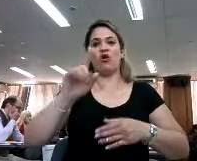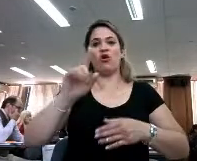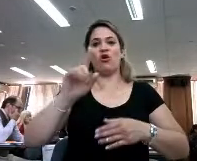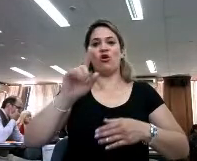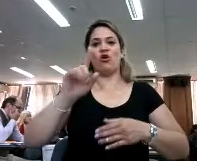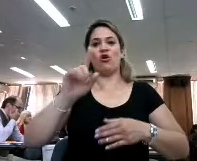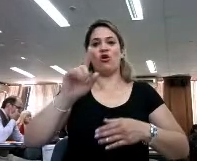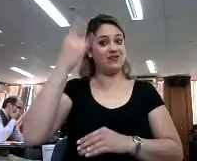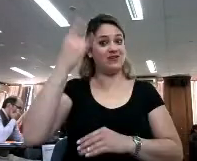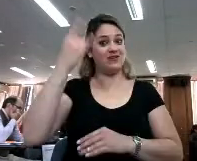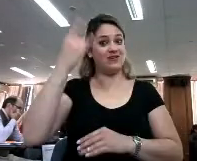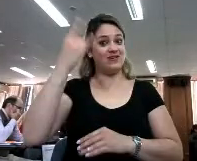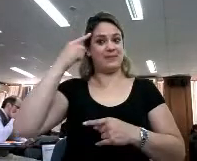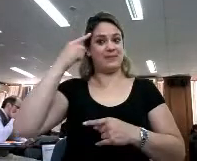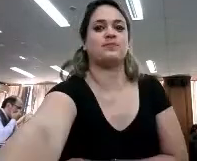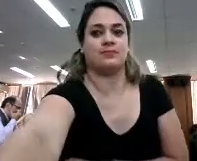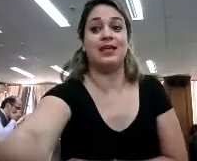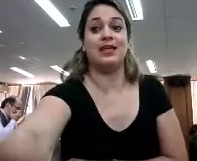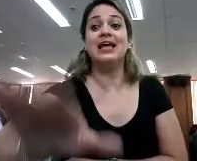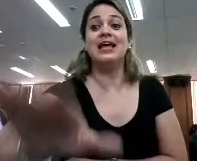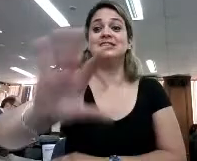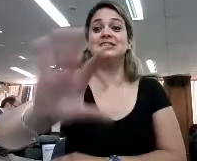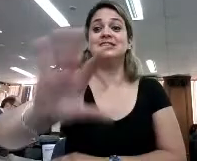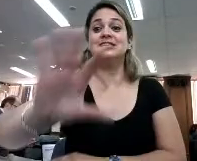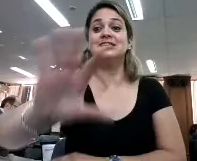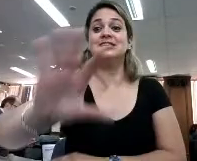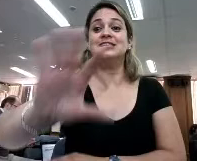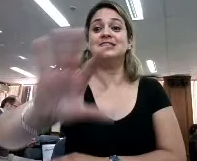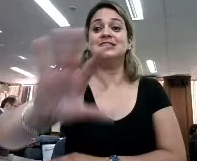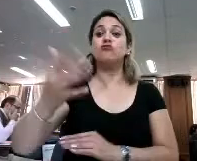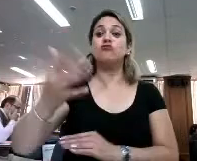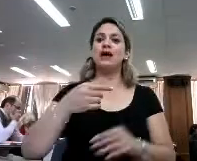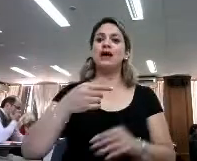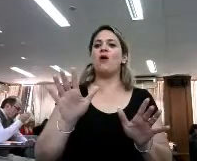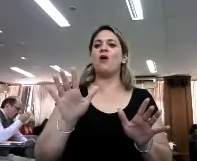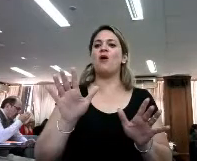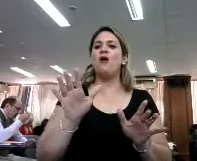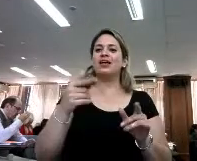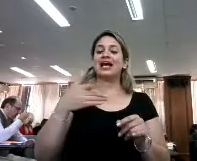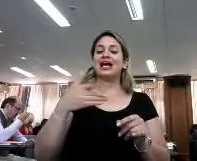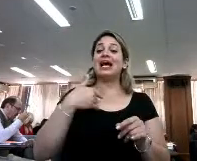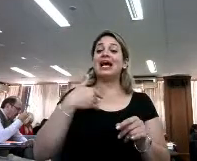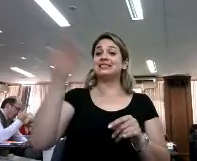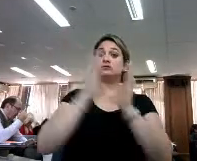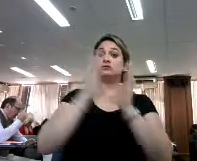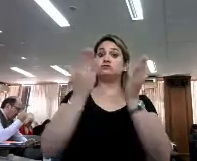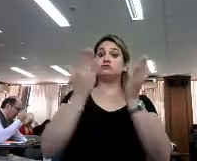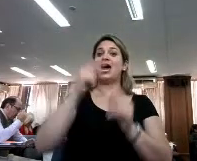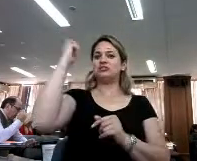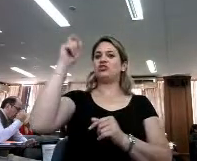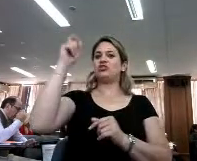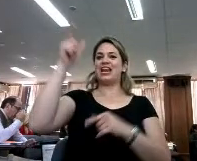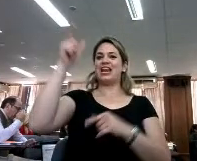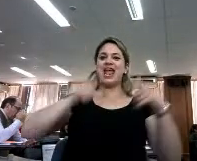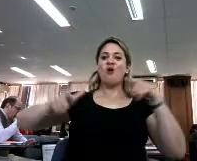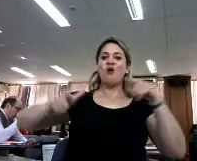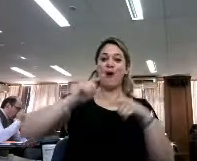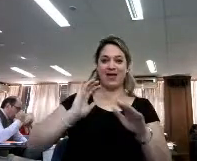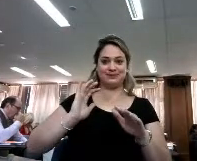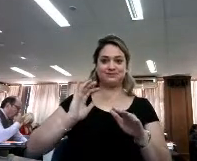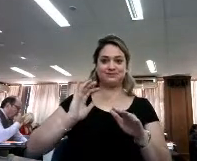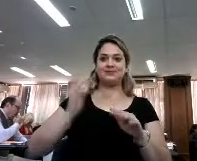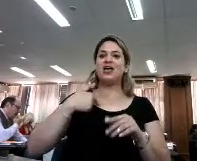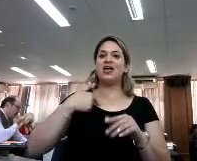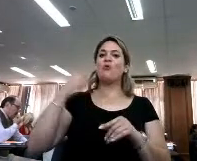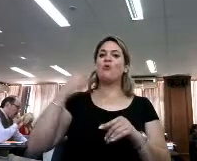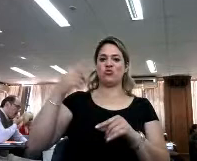han vendido en todos los escenarios. Esta misma discusión la tuve hace algún tiempo en la Biblioteca Nacional de Colombia, cuando era